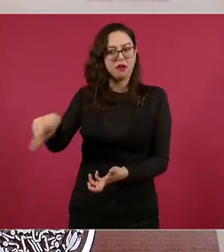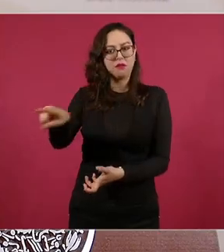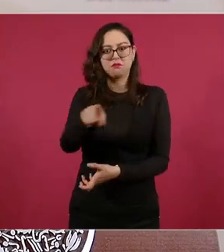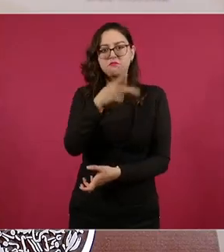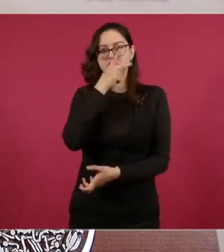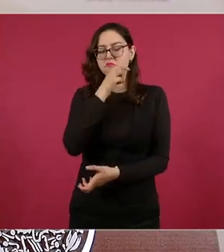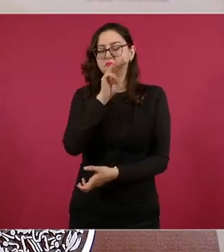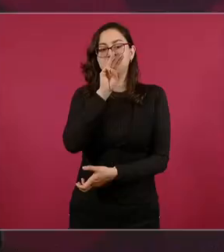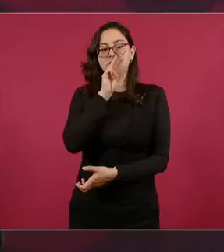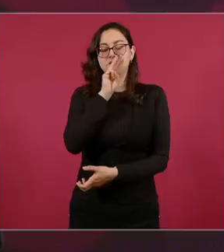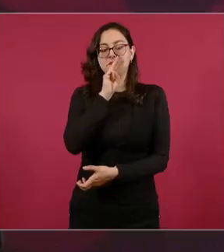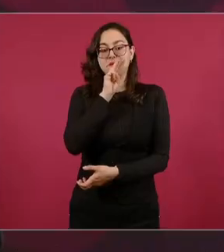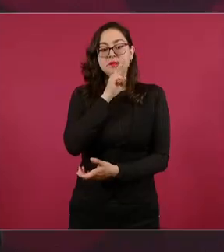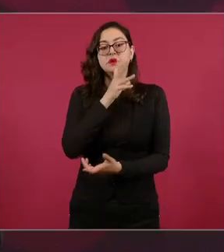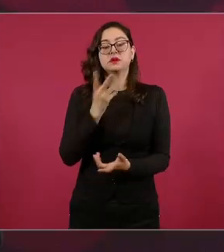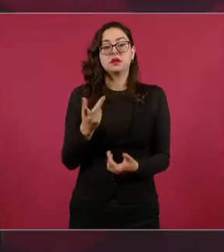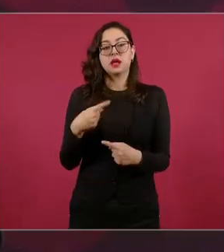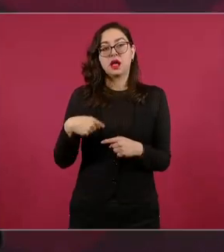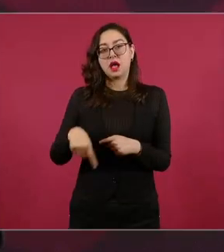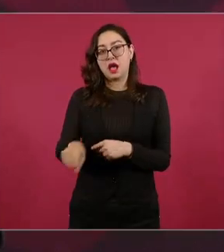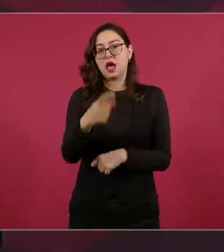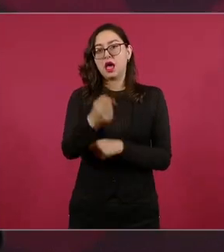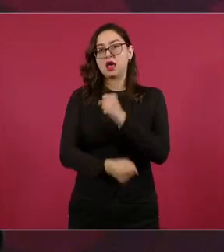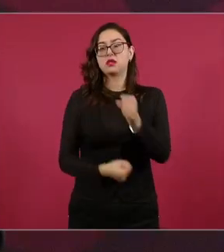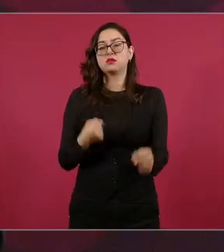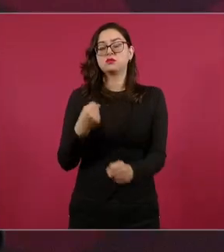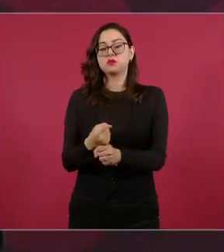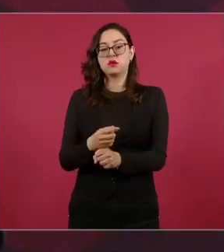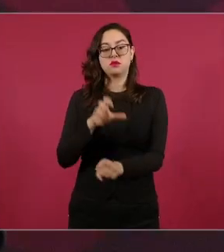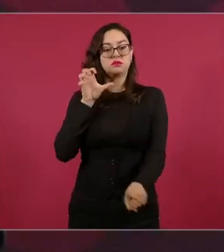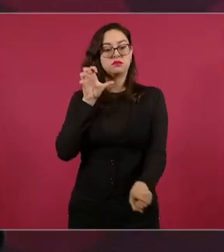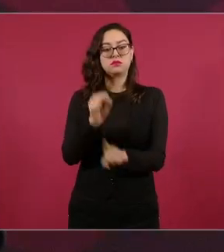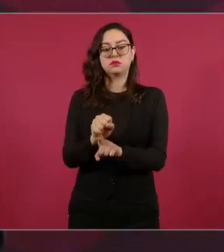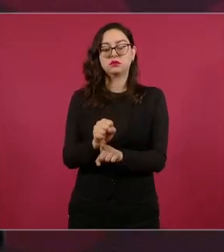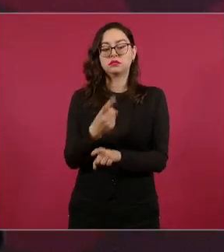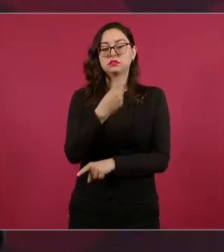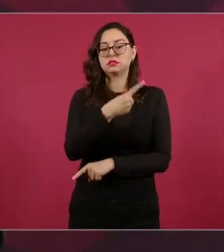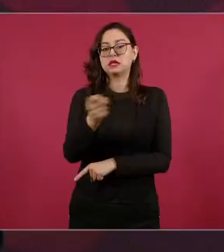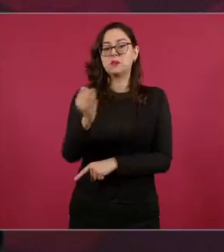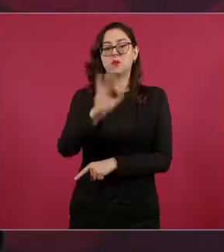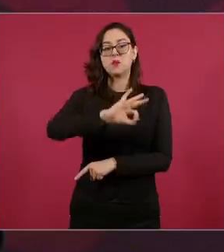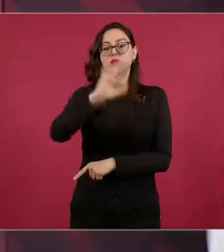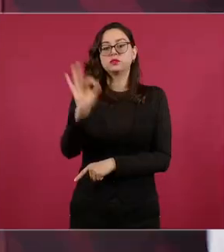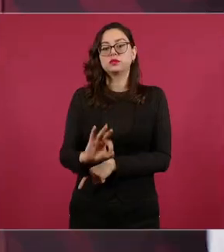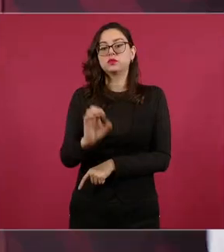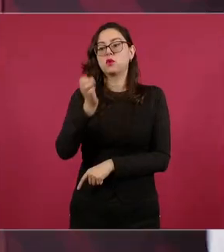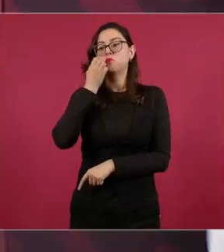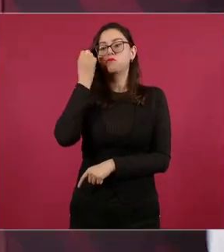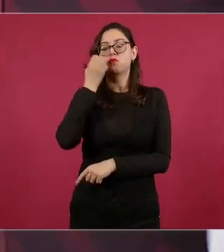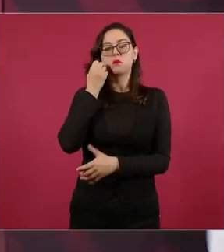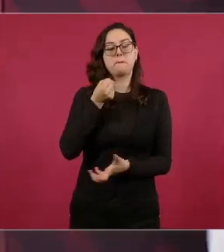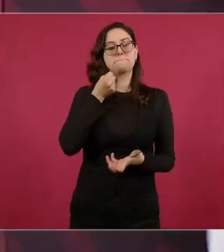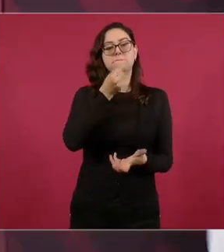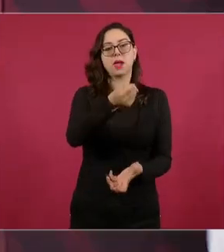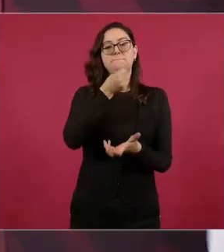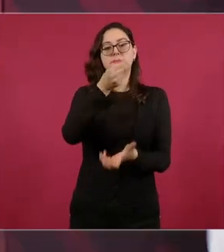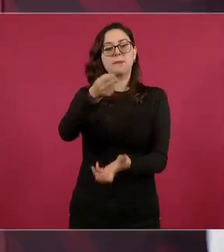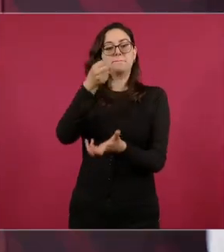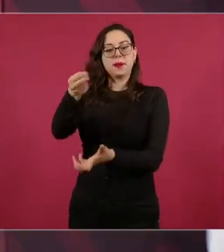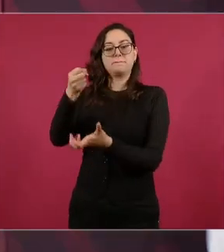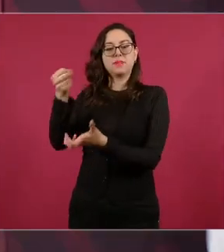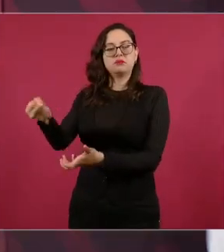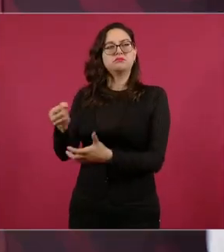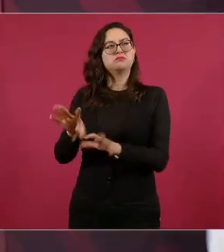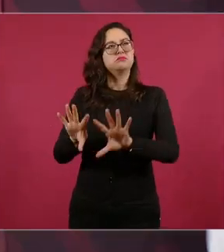Ya vamos a llegar este año al 100 por ciento de las escuelas con presupuesto, como